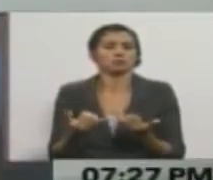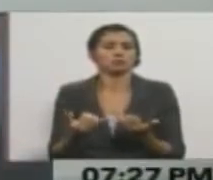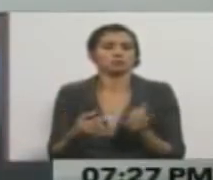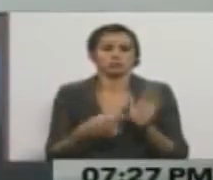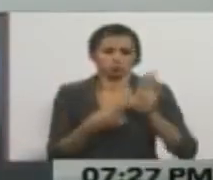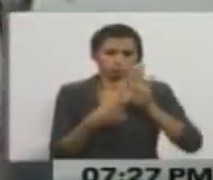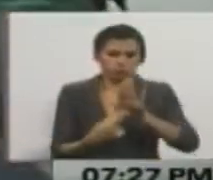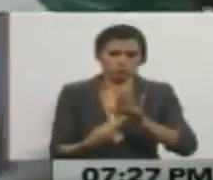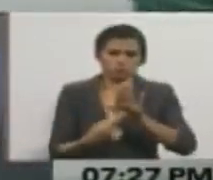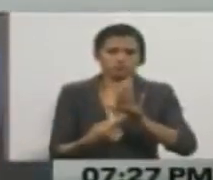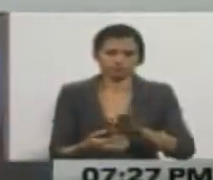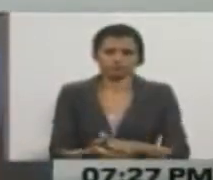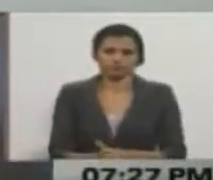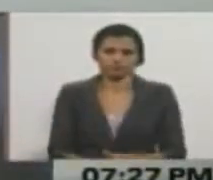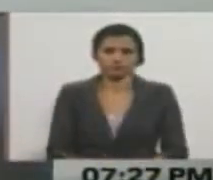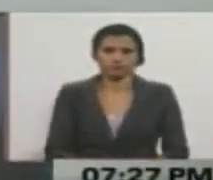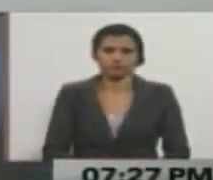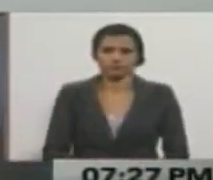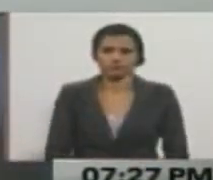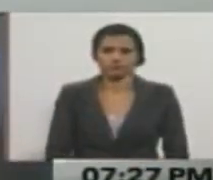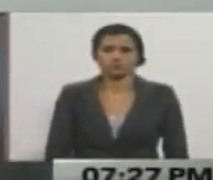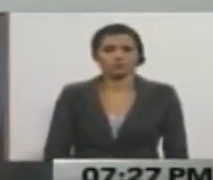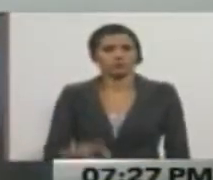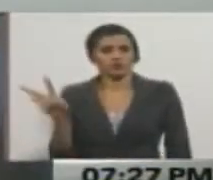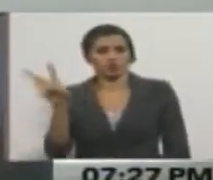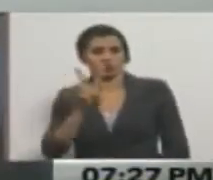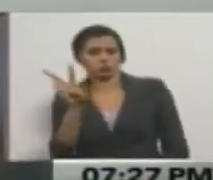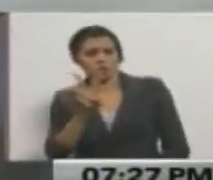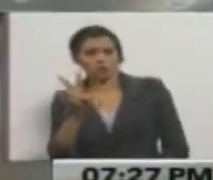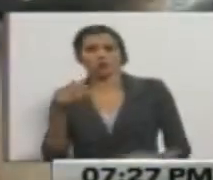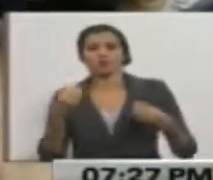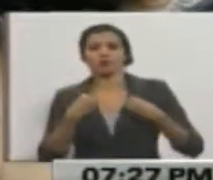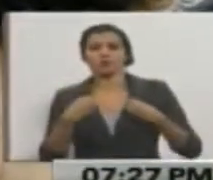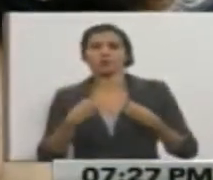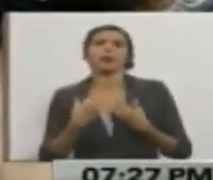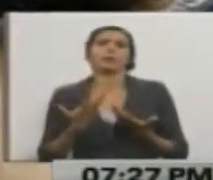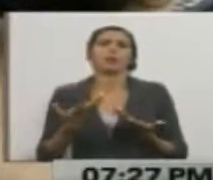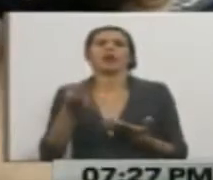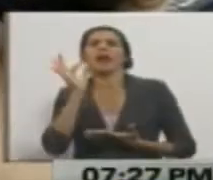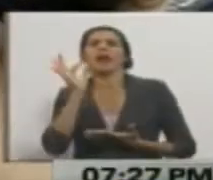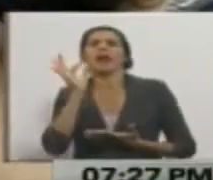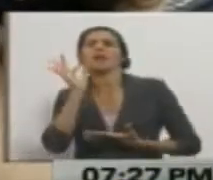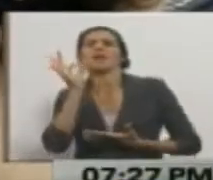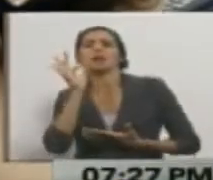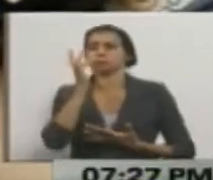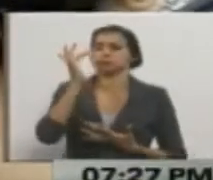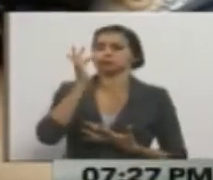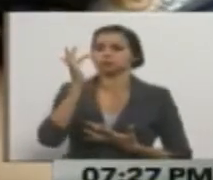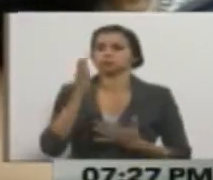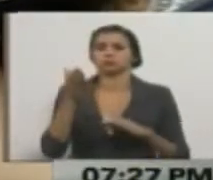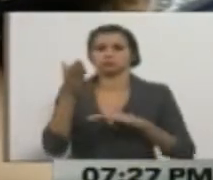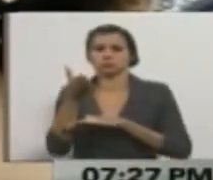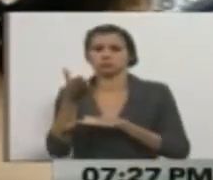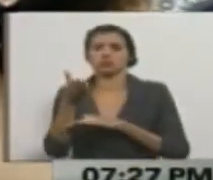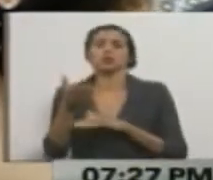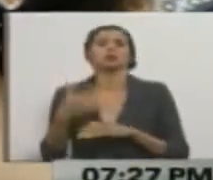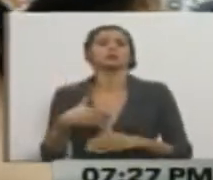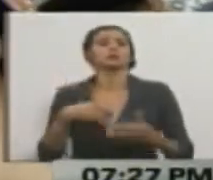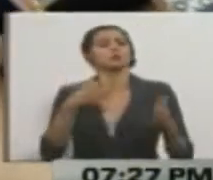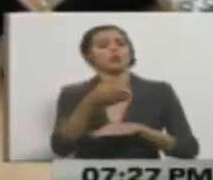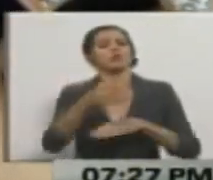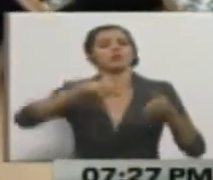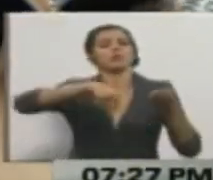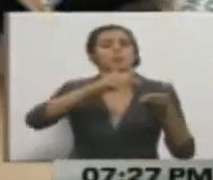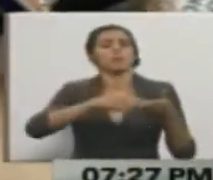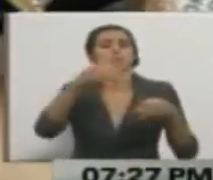ustedes. Un venezolano que viva en el cafetal vale tanto, su manifestación de voluntad y su voto